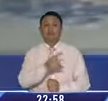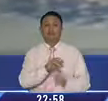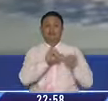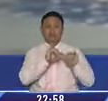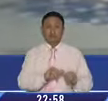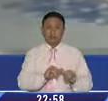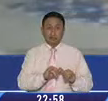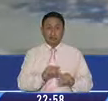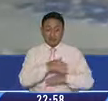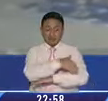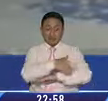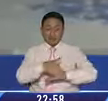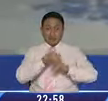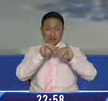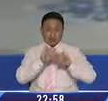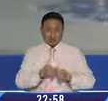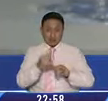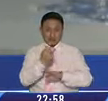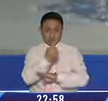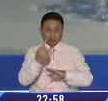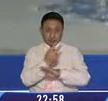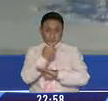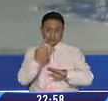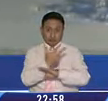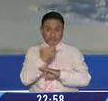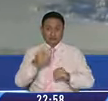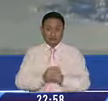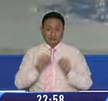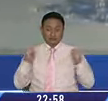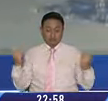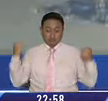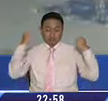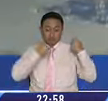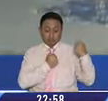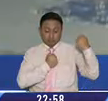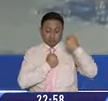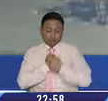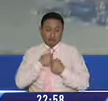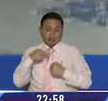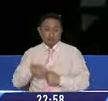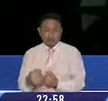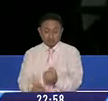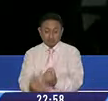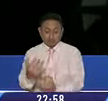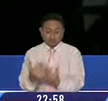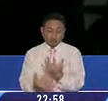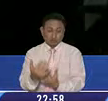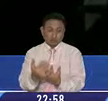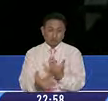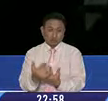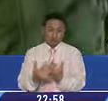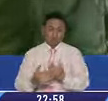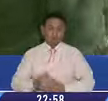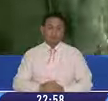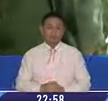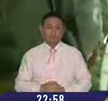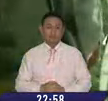durante horas en la calle y plazas, resguardados con mantas y encendiendo fogatas para aplacar el frío de la